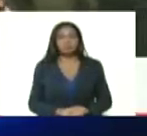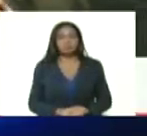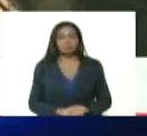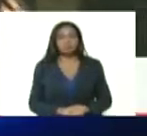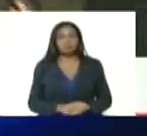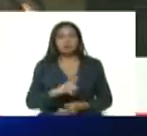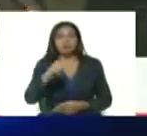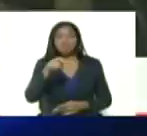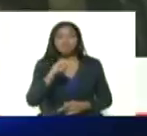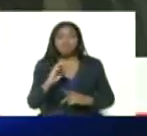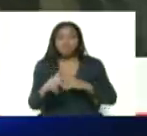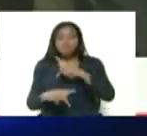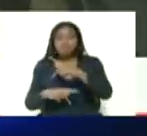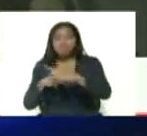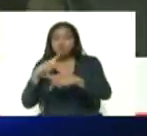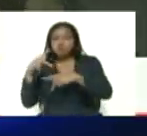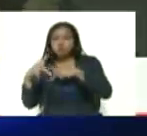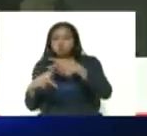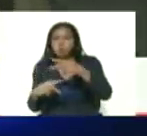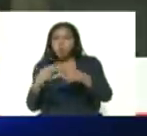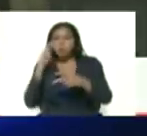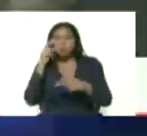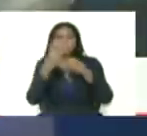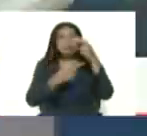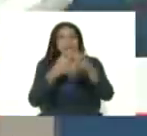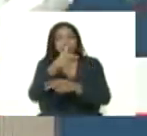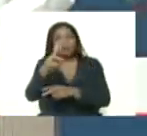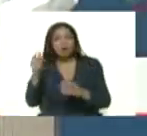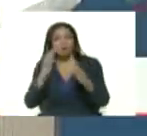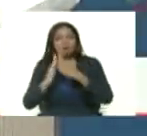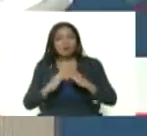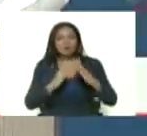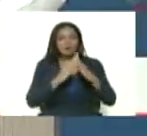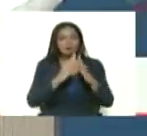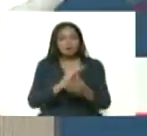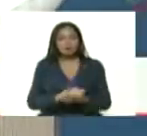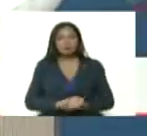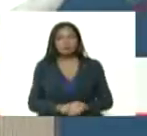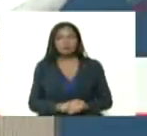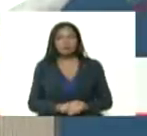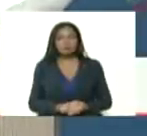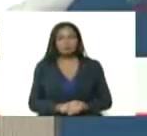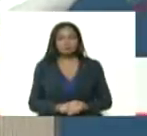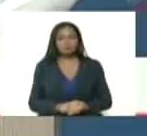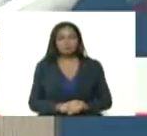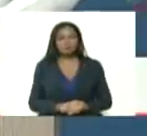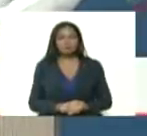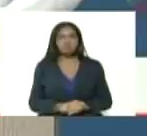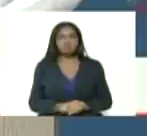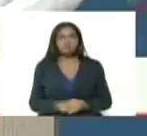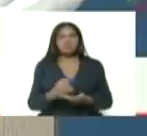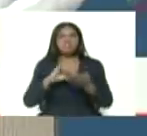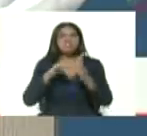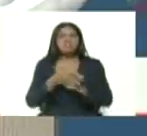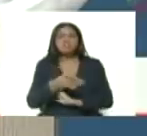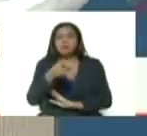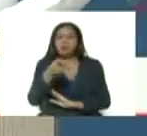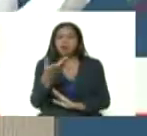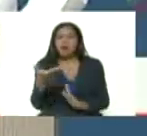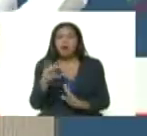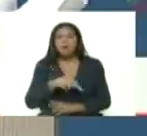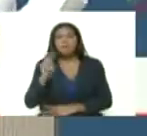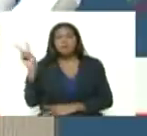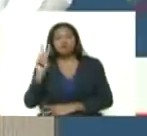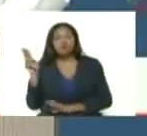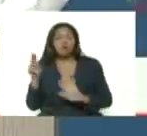Este proceso de visitas casa por casa ha significado que Venezuela